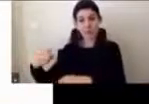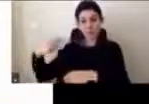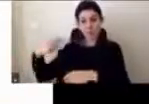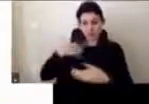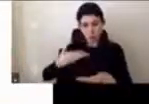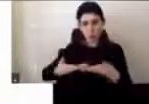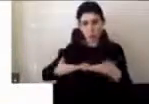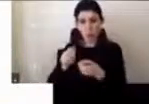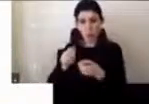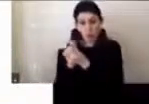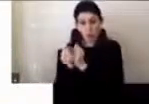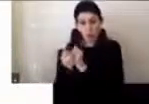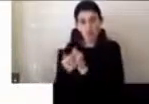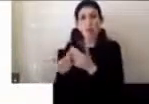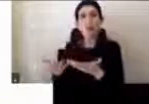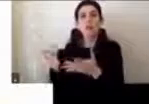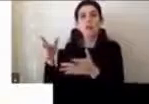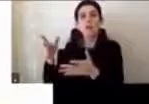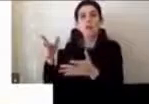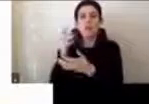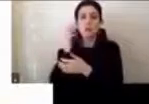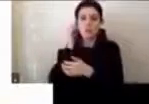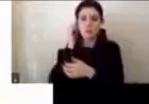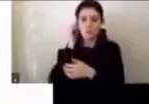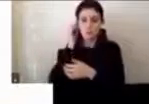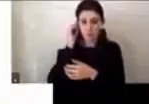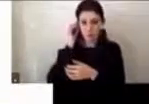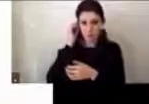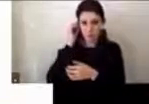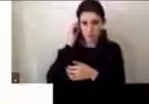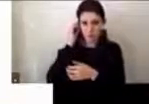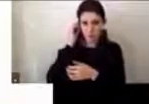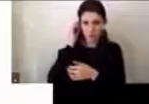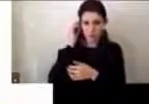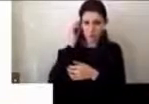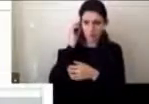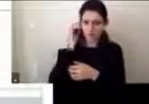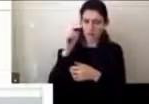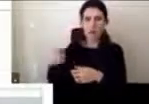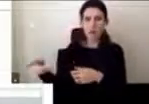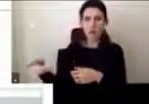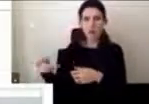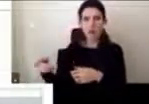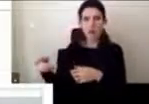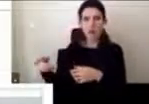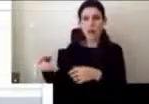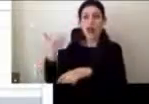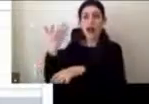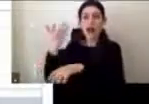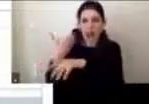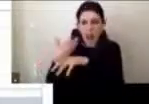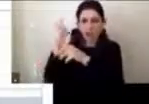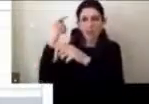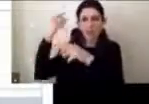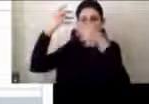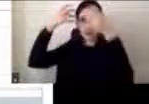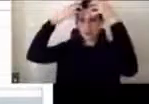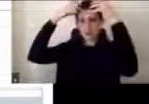y funcionales que se dan a nivel del sistema nervioso central. Y eso es lo que se